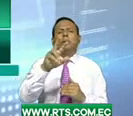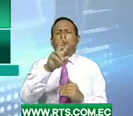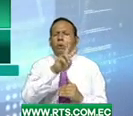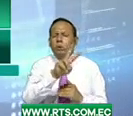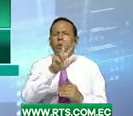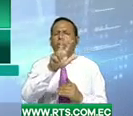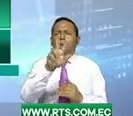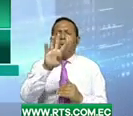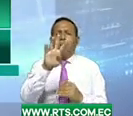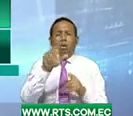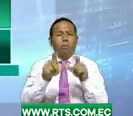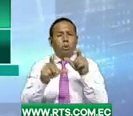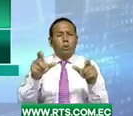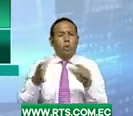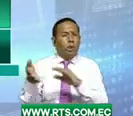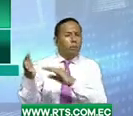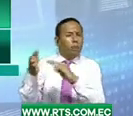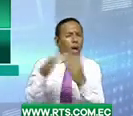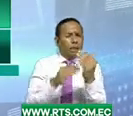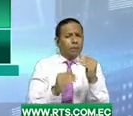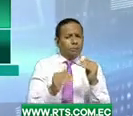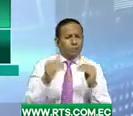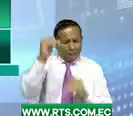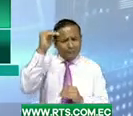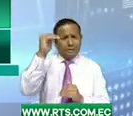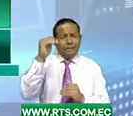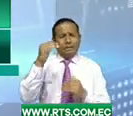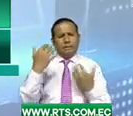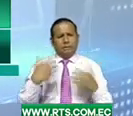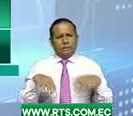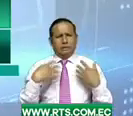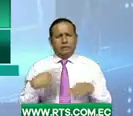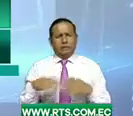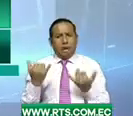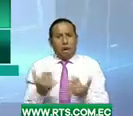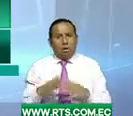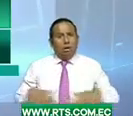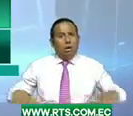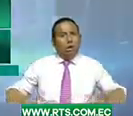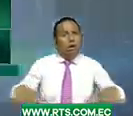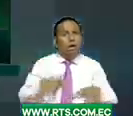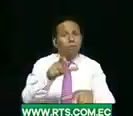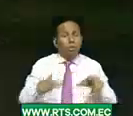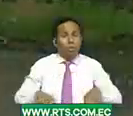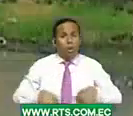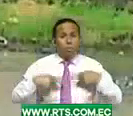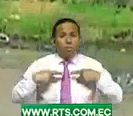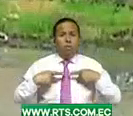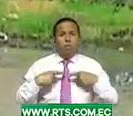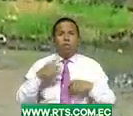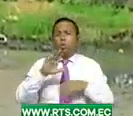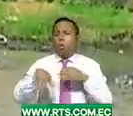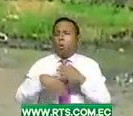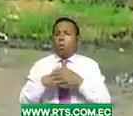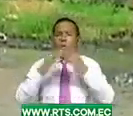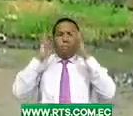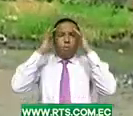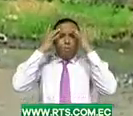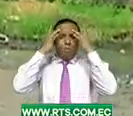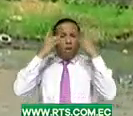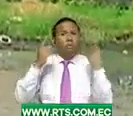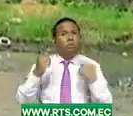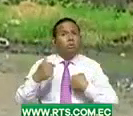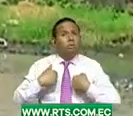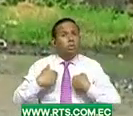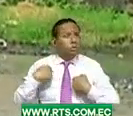234 muertes, aumento que tiene preocupados a los habitantes del sector. Aquí vivimos en zozobra, es algo que no